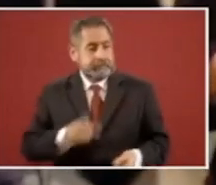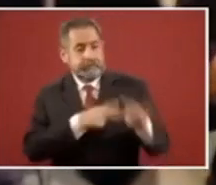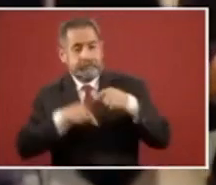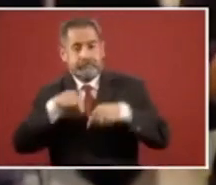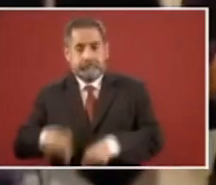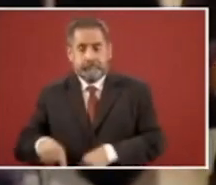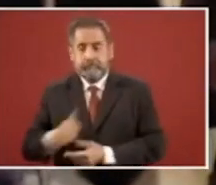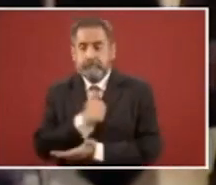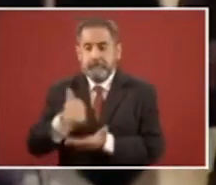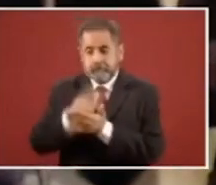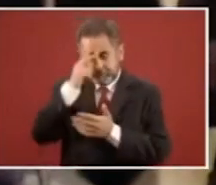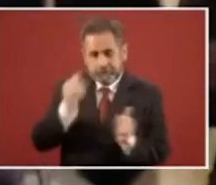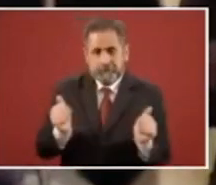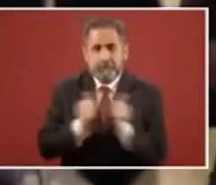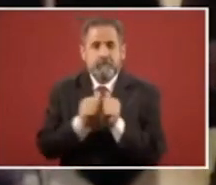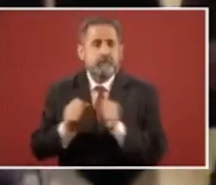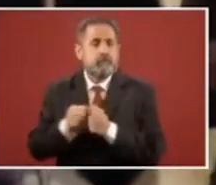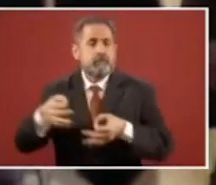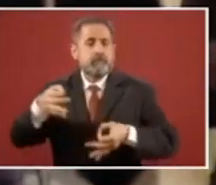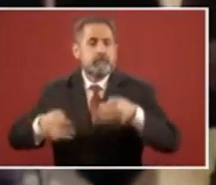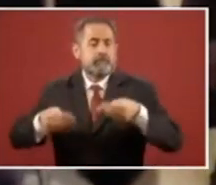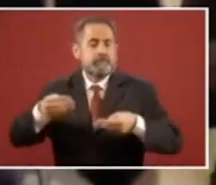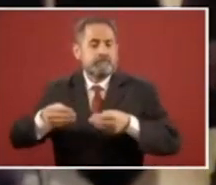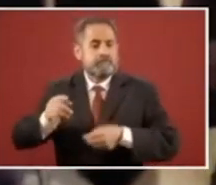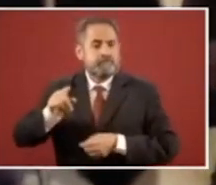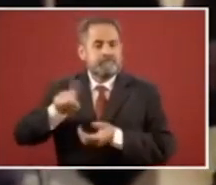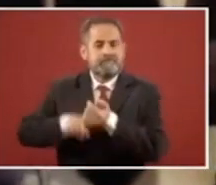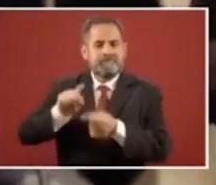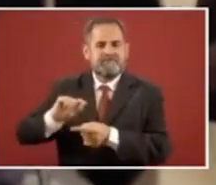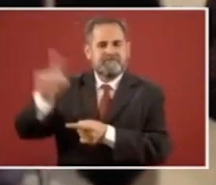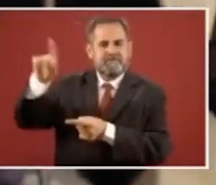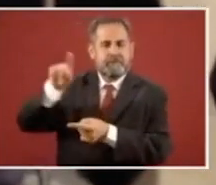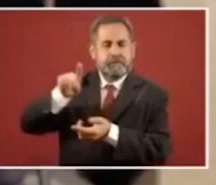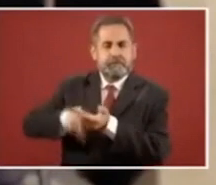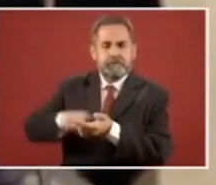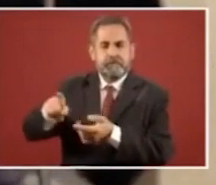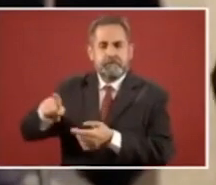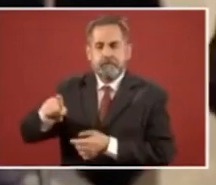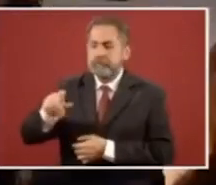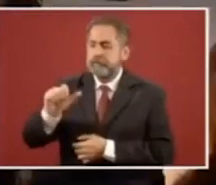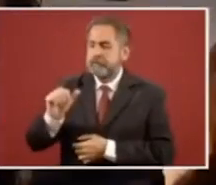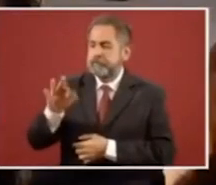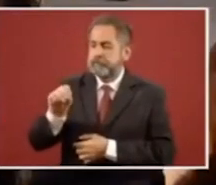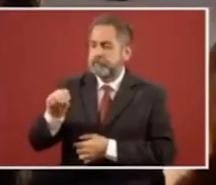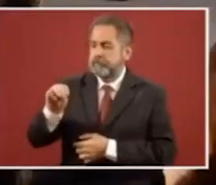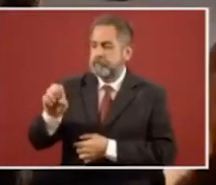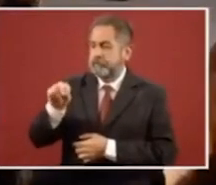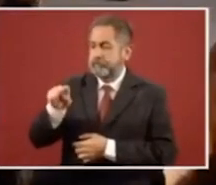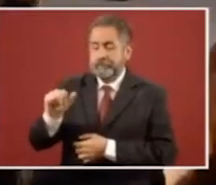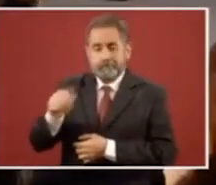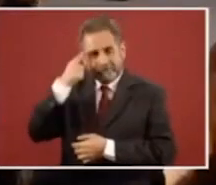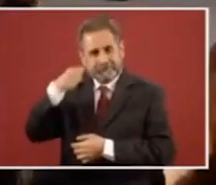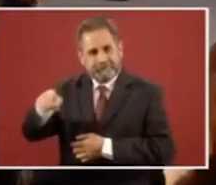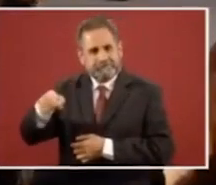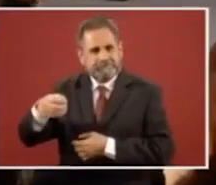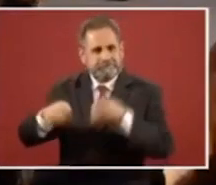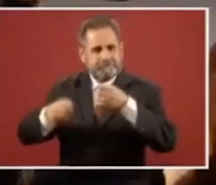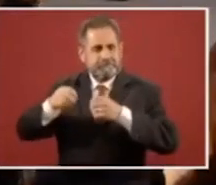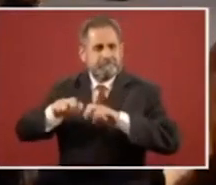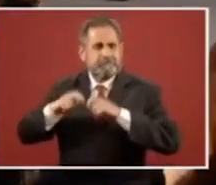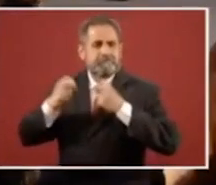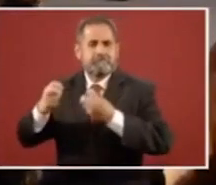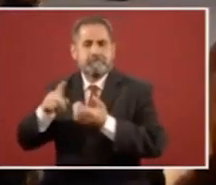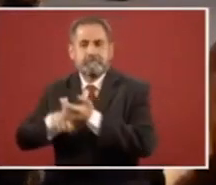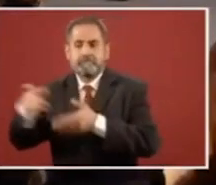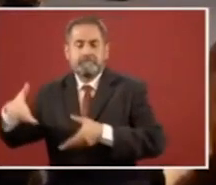México a buscar a su amigo, el ministro de la Suprema Corte, Alfredo Gutiérrez Ortiz Mena, para que éste entrometa sus manos en la Fiscalía